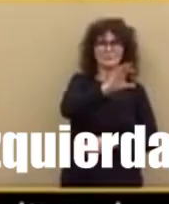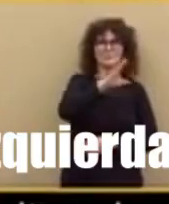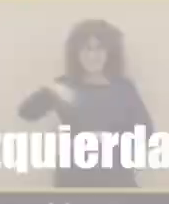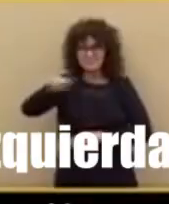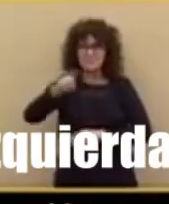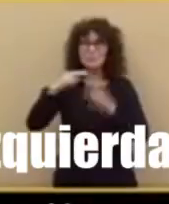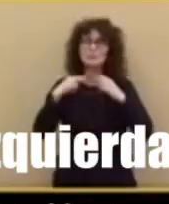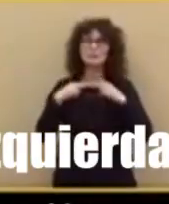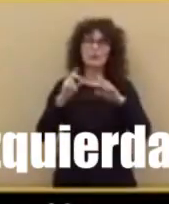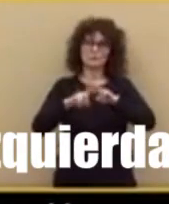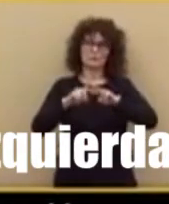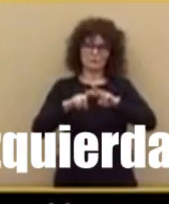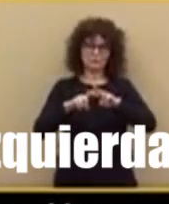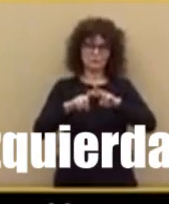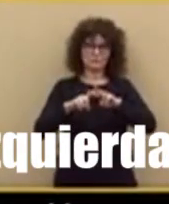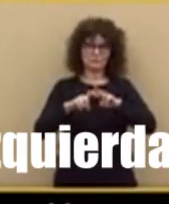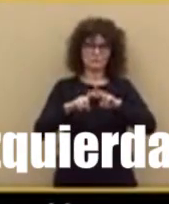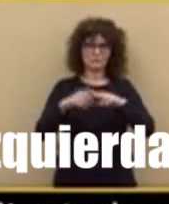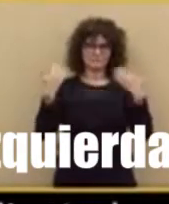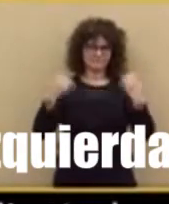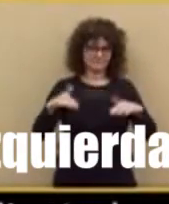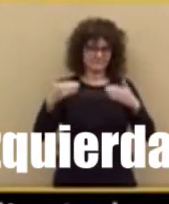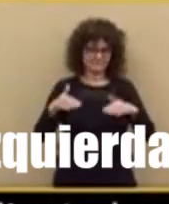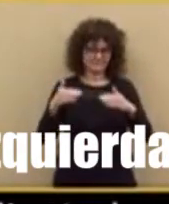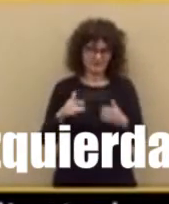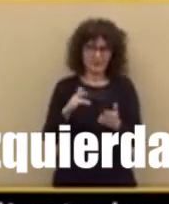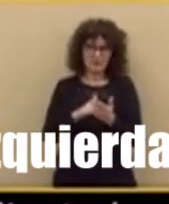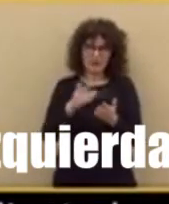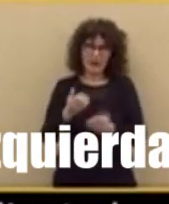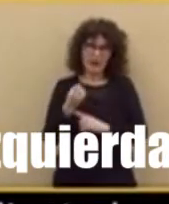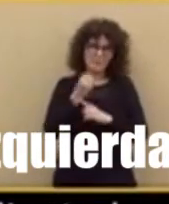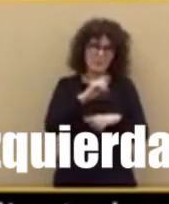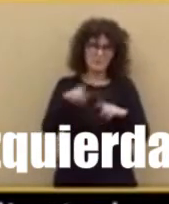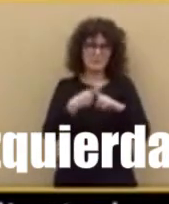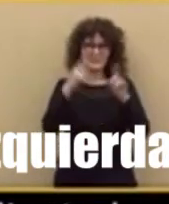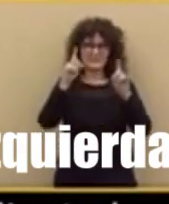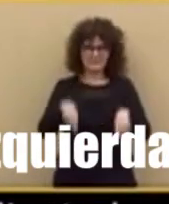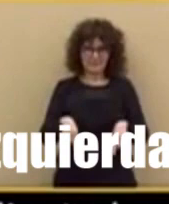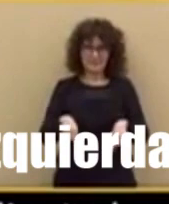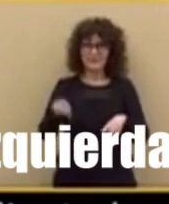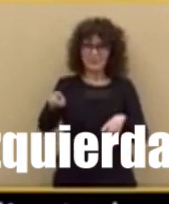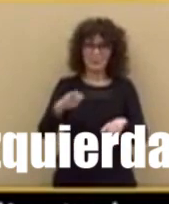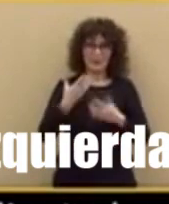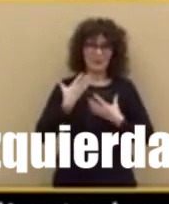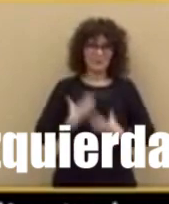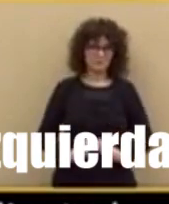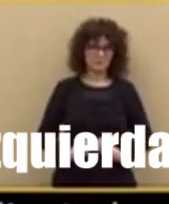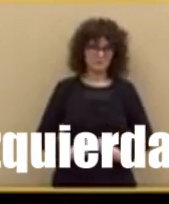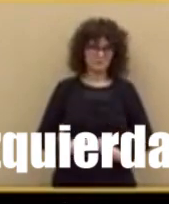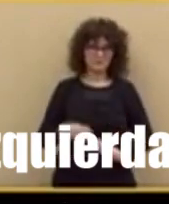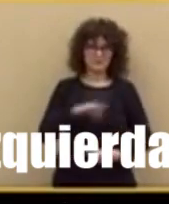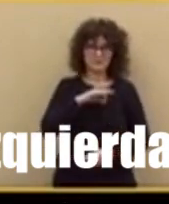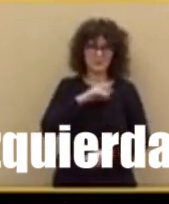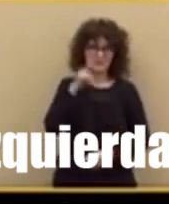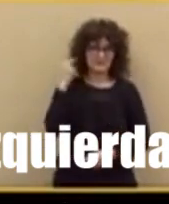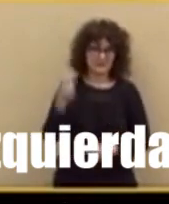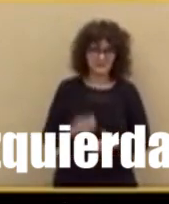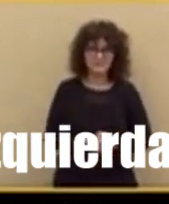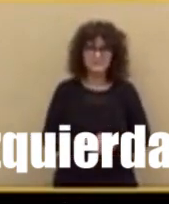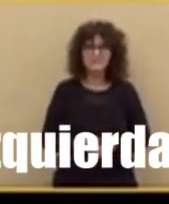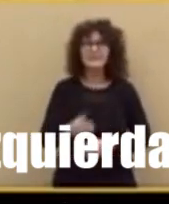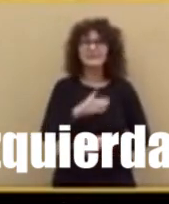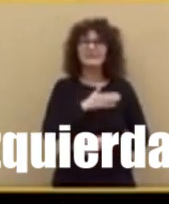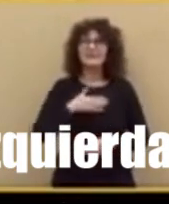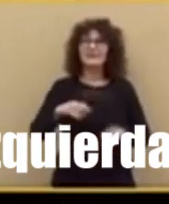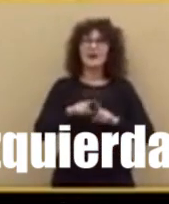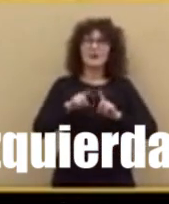propio. Vaya capote le ha echado y vaya bajonazo con el que remata la faena, señora Abascal. Quería cortar las dos orejas del